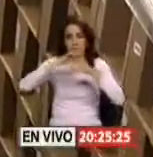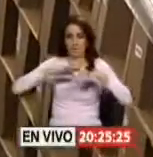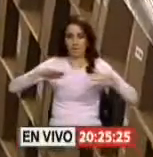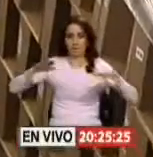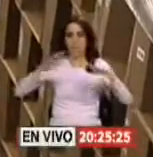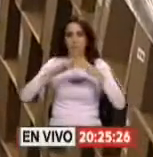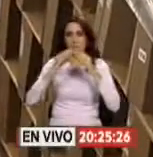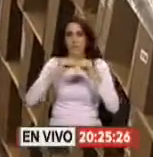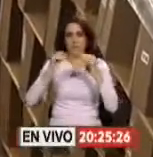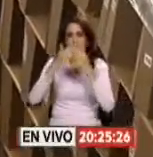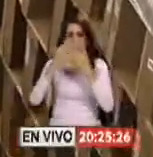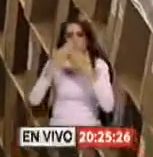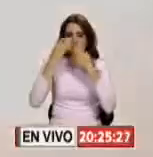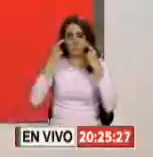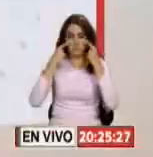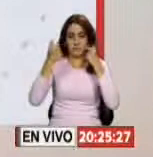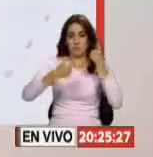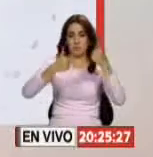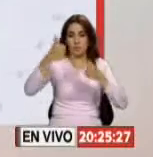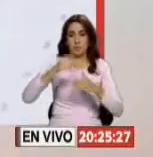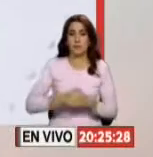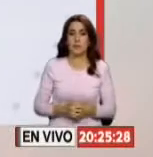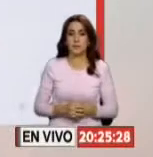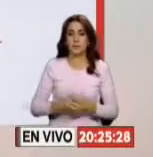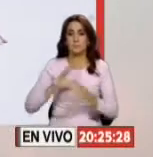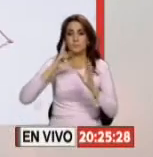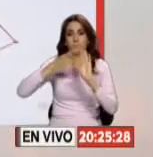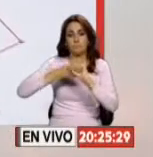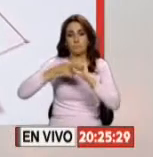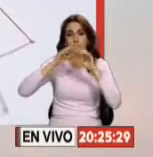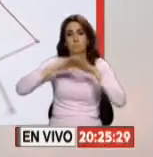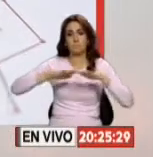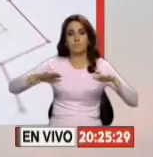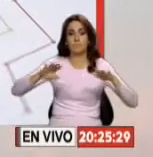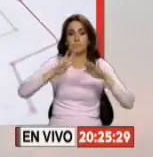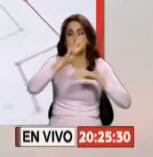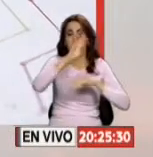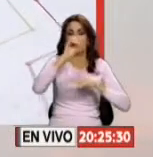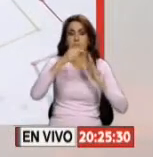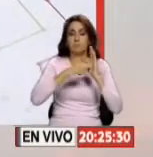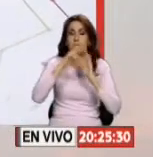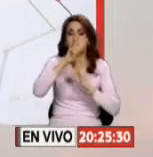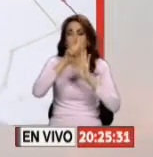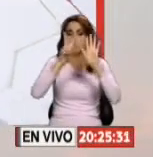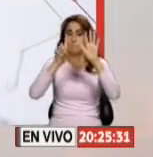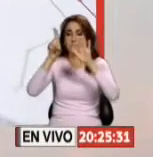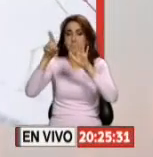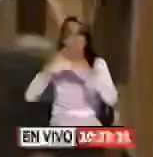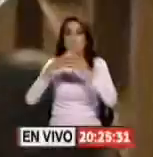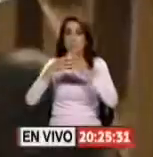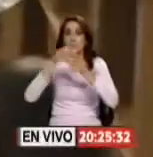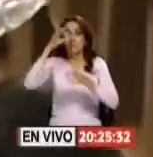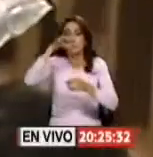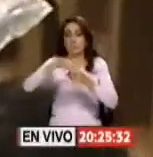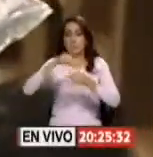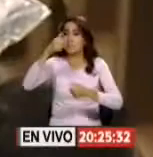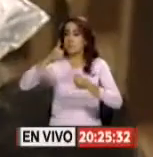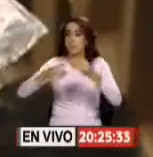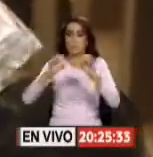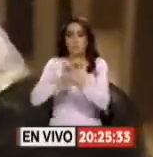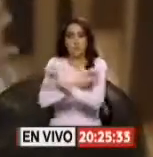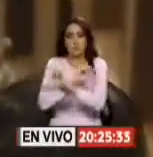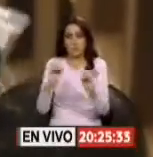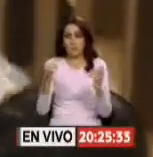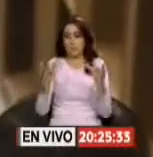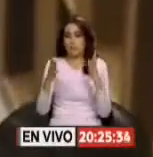mayor facilidad a los aspirantes. La plantilla no está incluida en los 40.276 paquetes electorales, ni está en